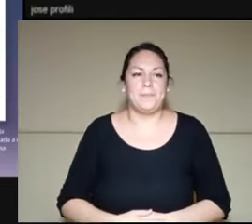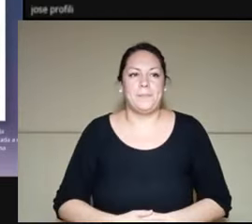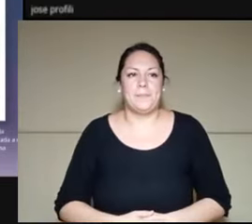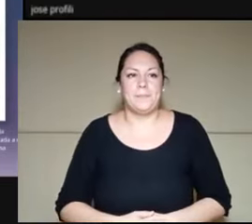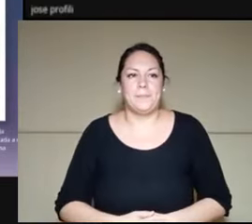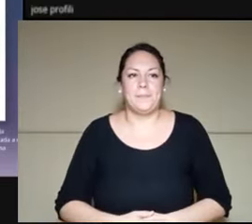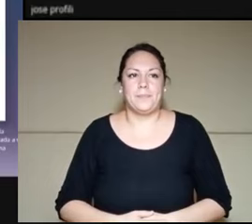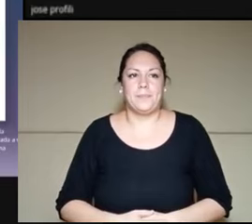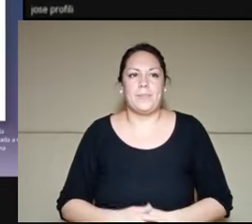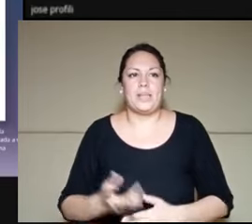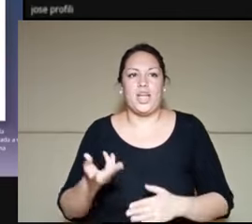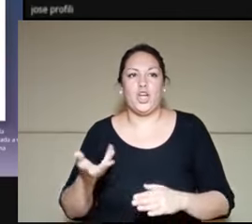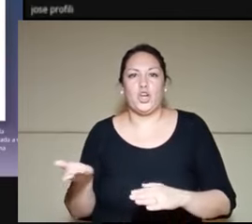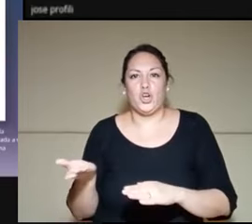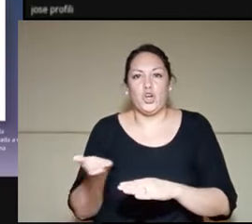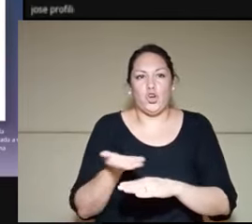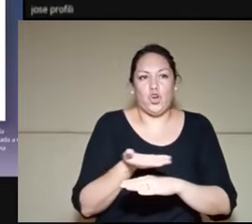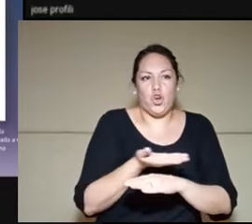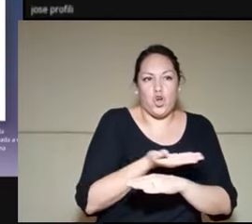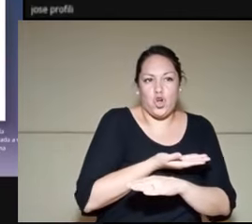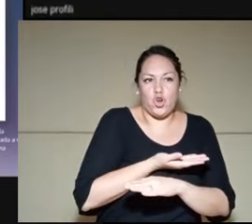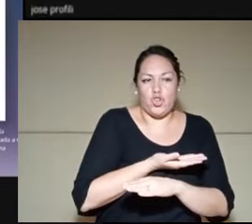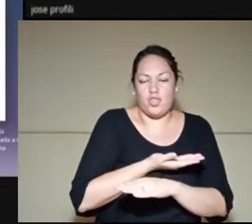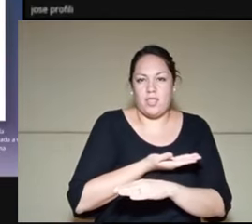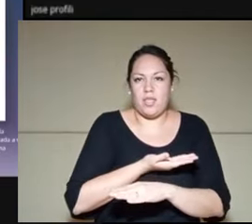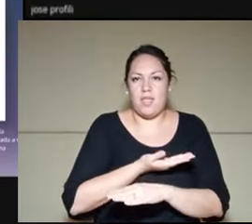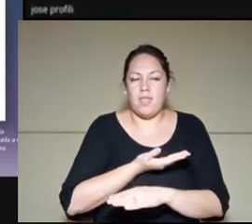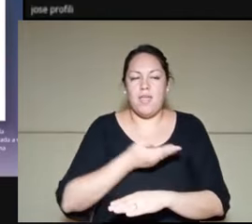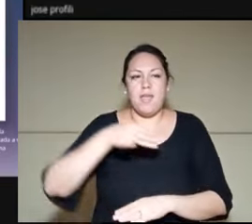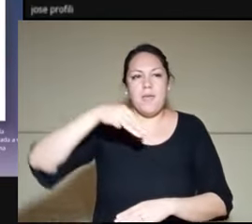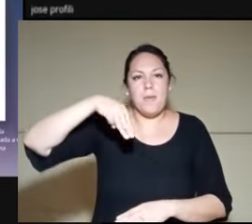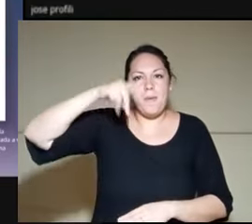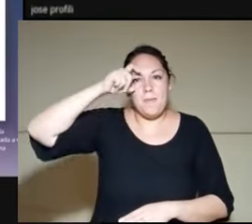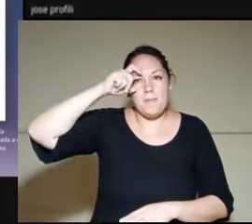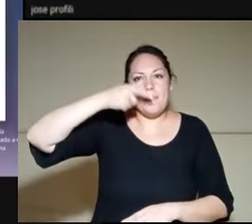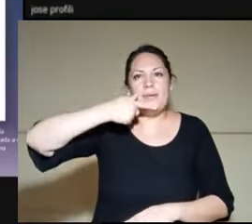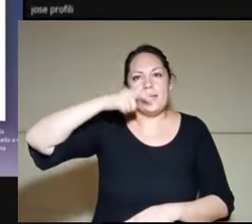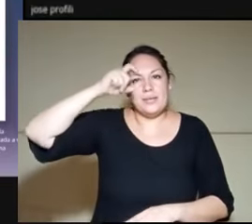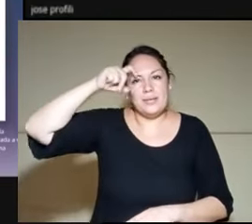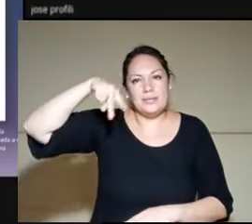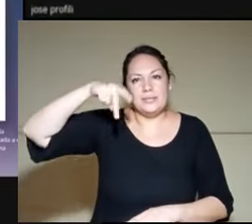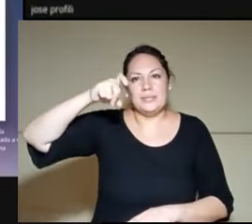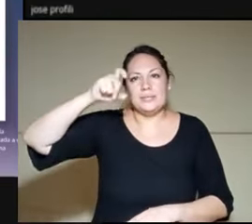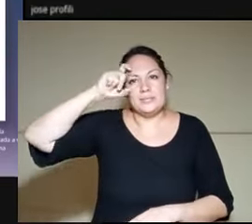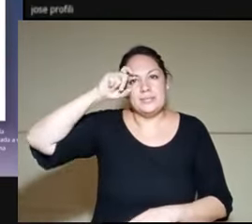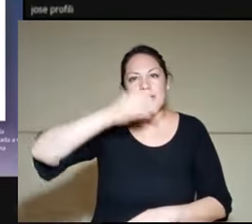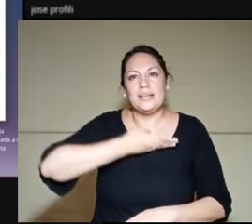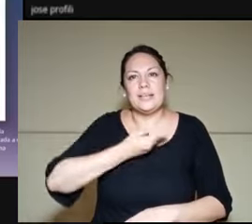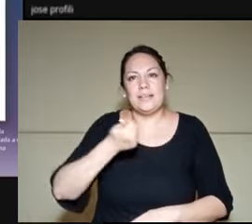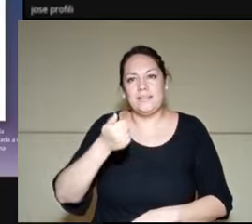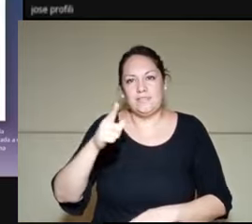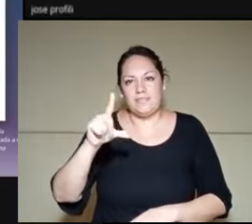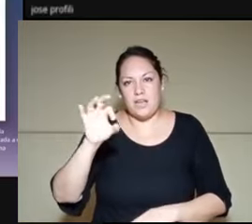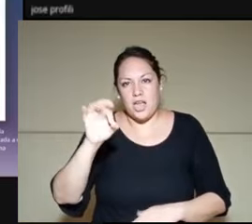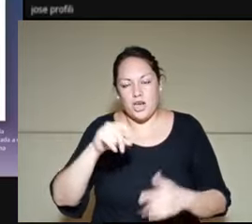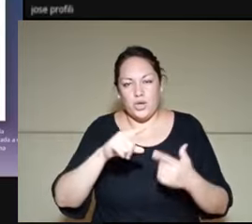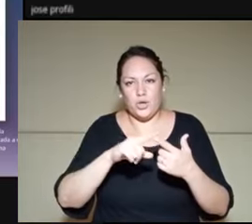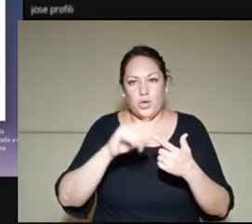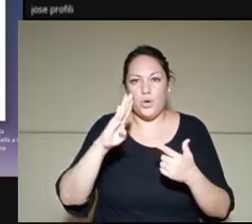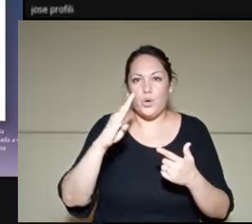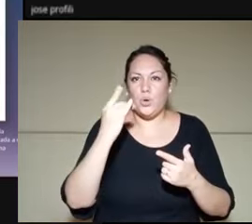Bien. Acá tenemos entonces el encéfalo, cerebelo, bulbo, protuberancia.